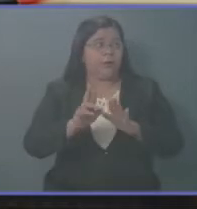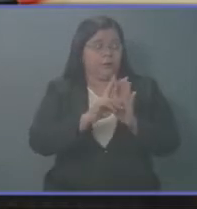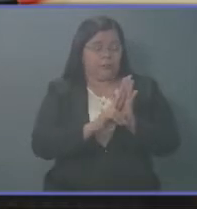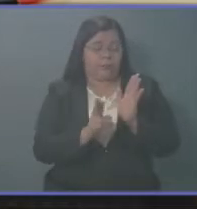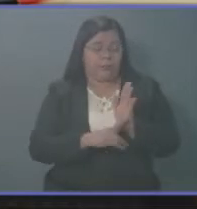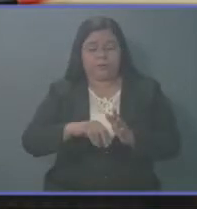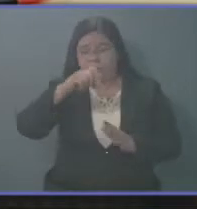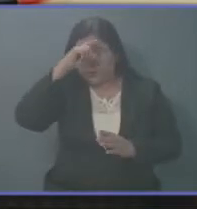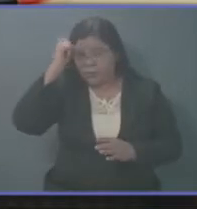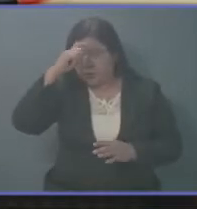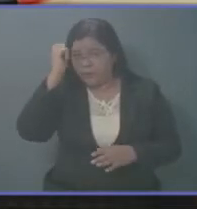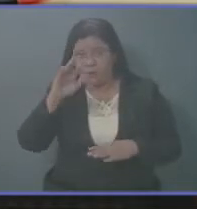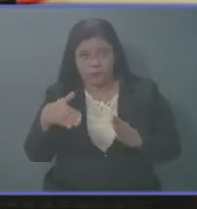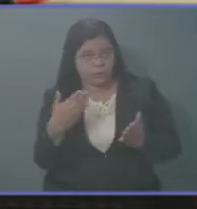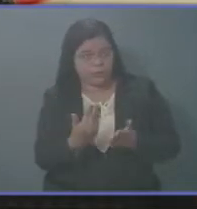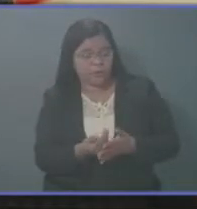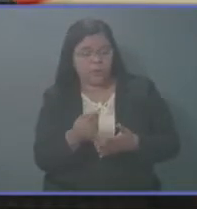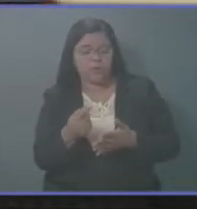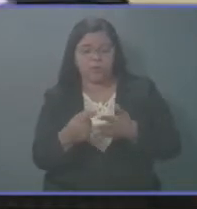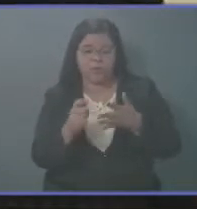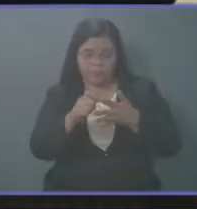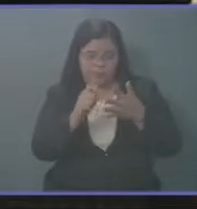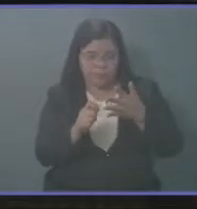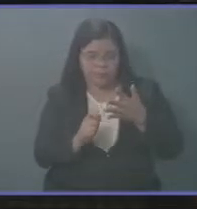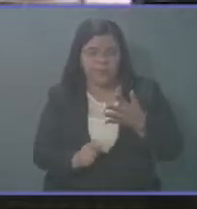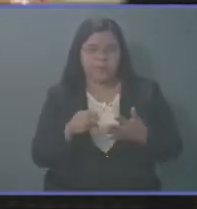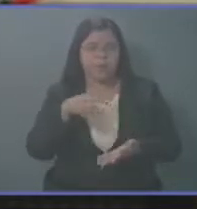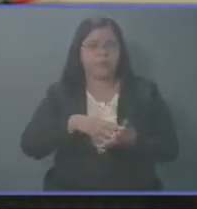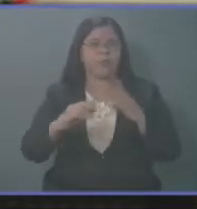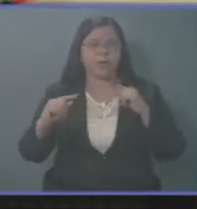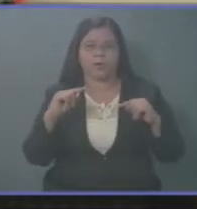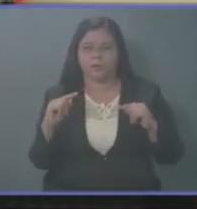organización y funcionamiento se sujetarán a los principios de la democracia representativa.